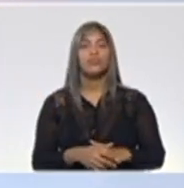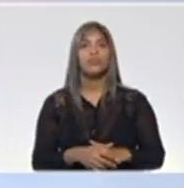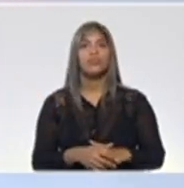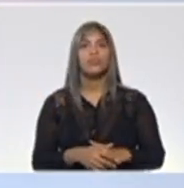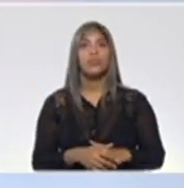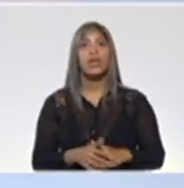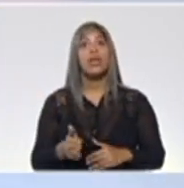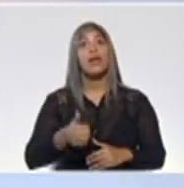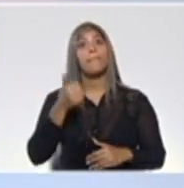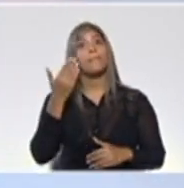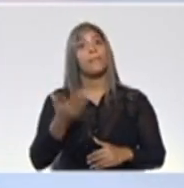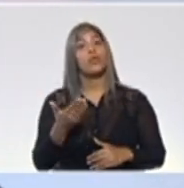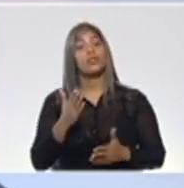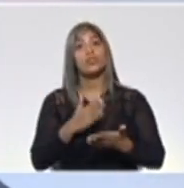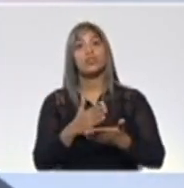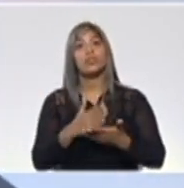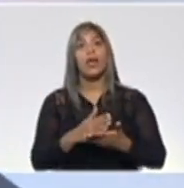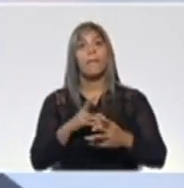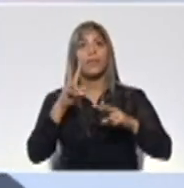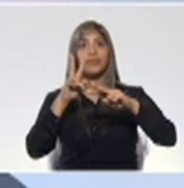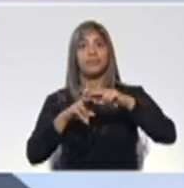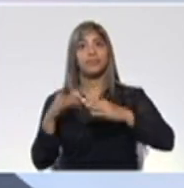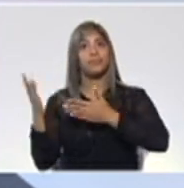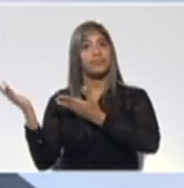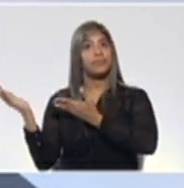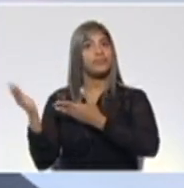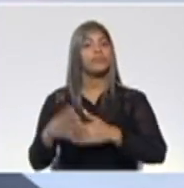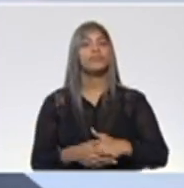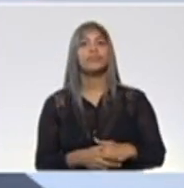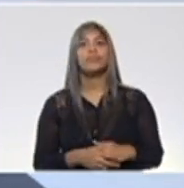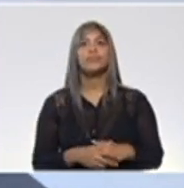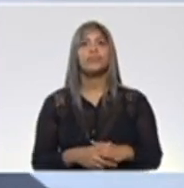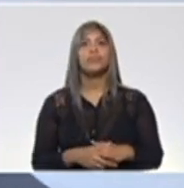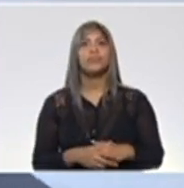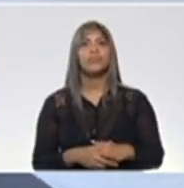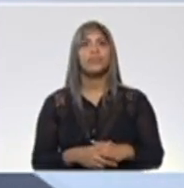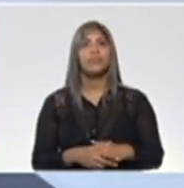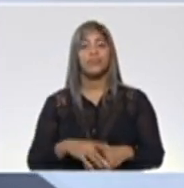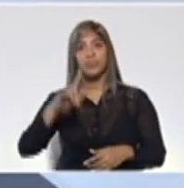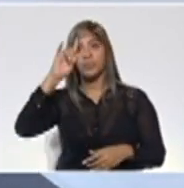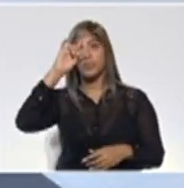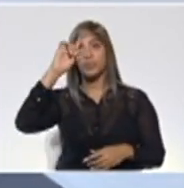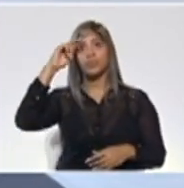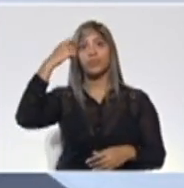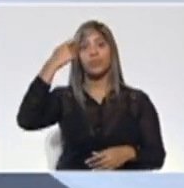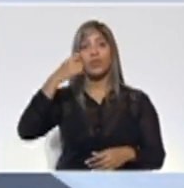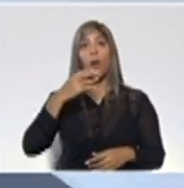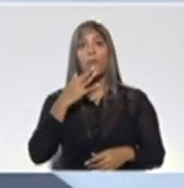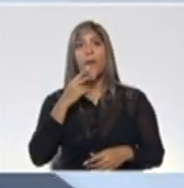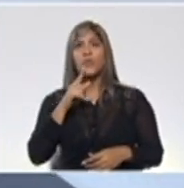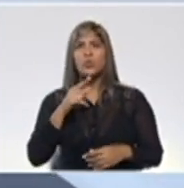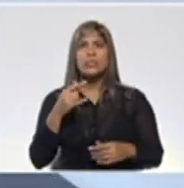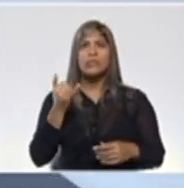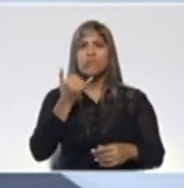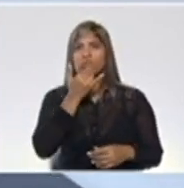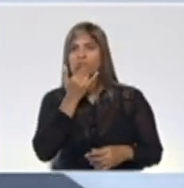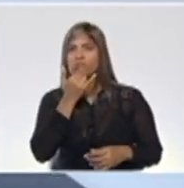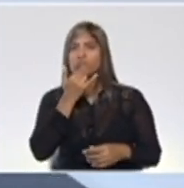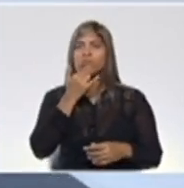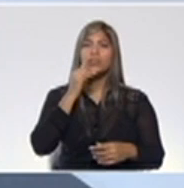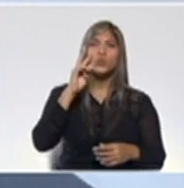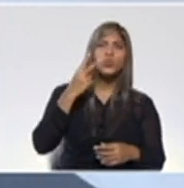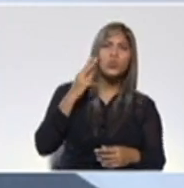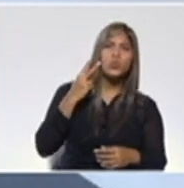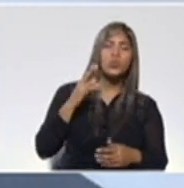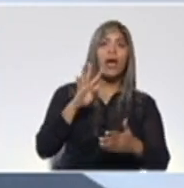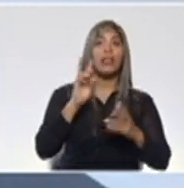@cadafamiliaunaescuela. Lo fundamental, como siempre, la etiqueta Cada Familia Una Escuela. Recuerden que si no les quedó claro algún tema de